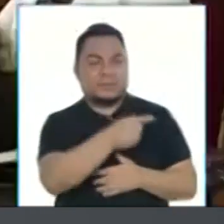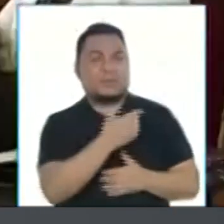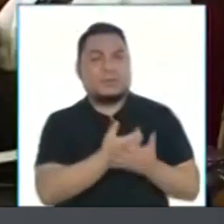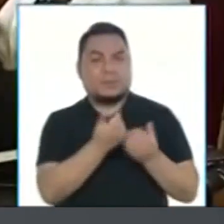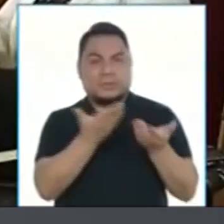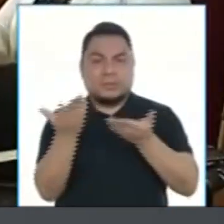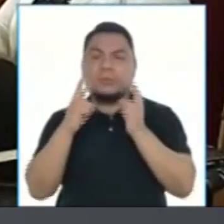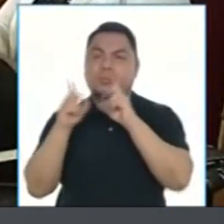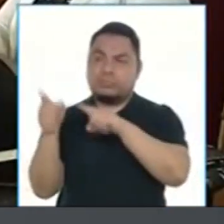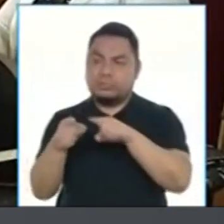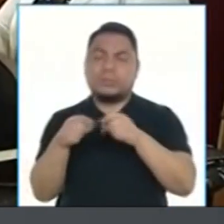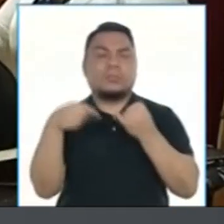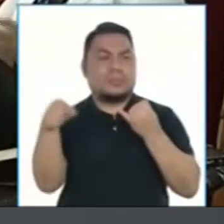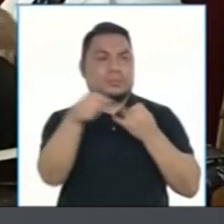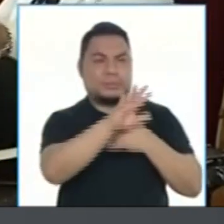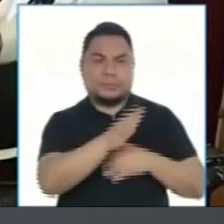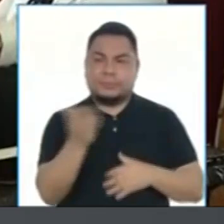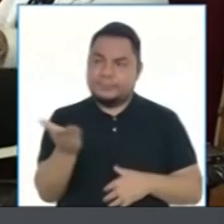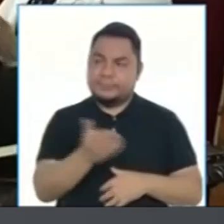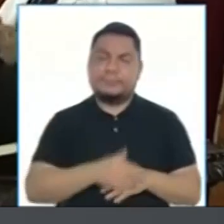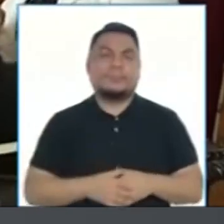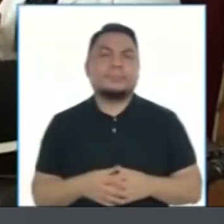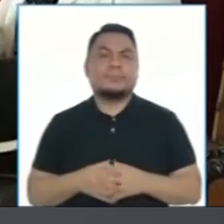y Finanzas. Por favor, ministra de Salud.